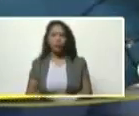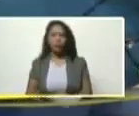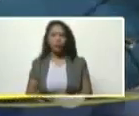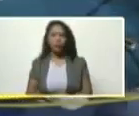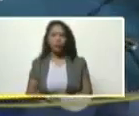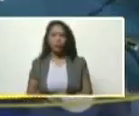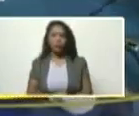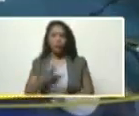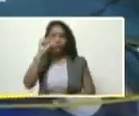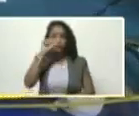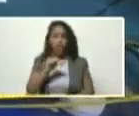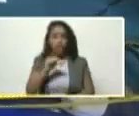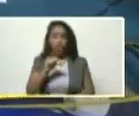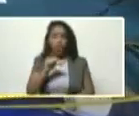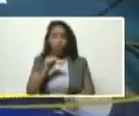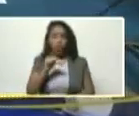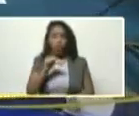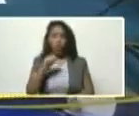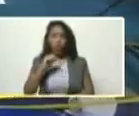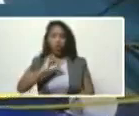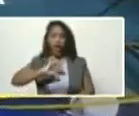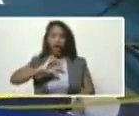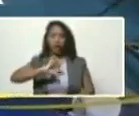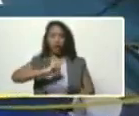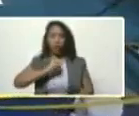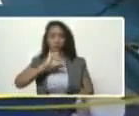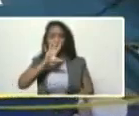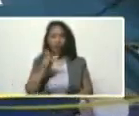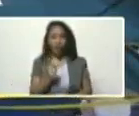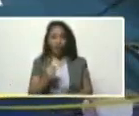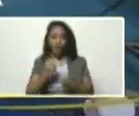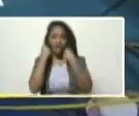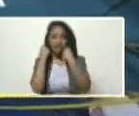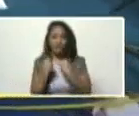Y Sudáfrica se mantiene sólida, de pie.